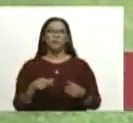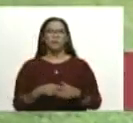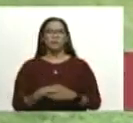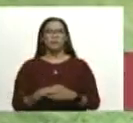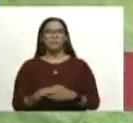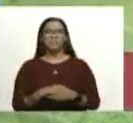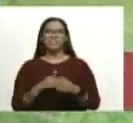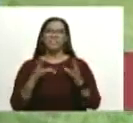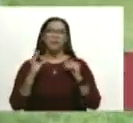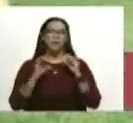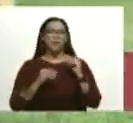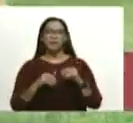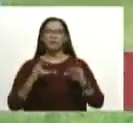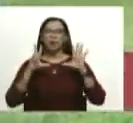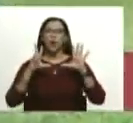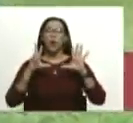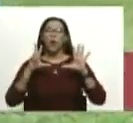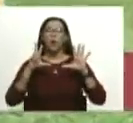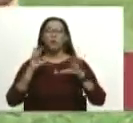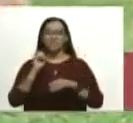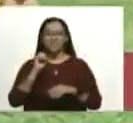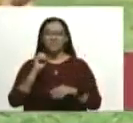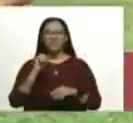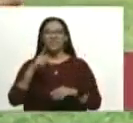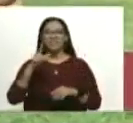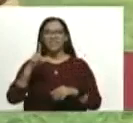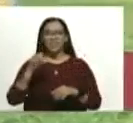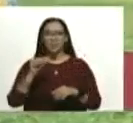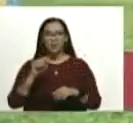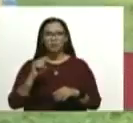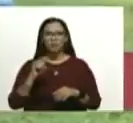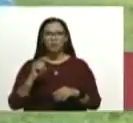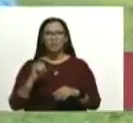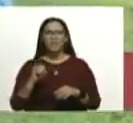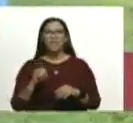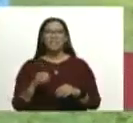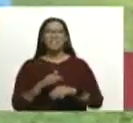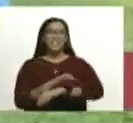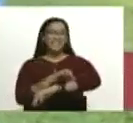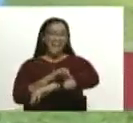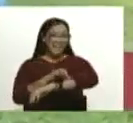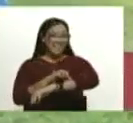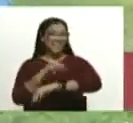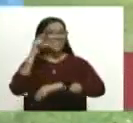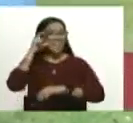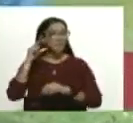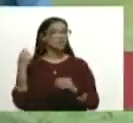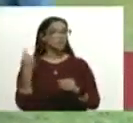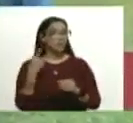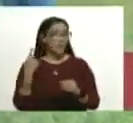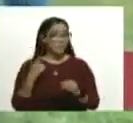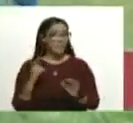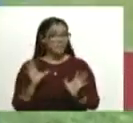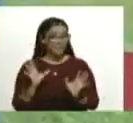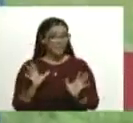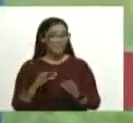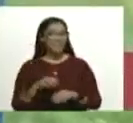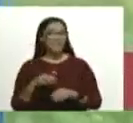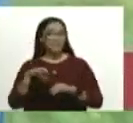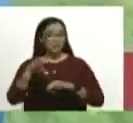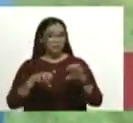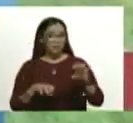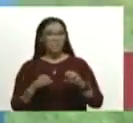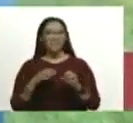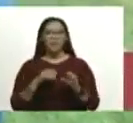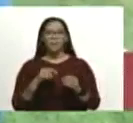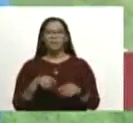hablando de 60, de 80 kilos de comida, entre 80 y 100 kilos de comida de carne diaria, nada más en felinas. Si nosotros hablamos de los